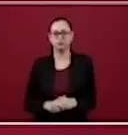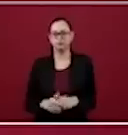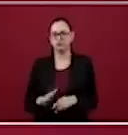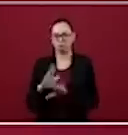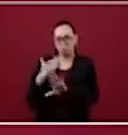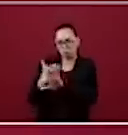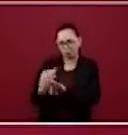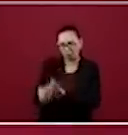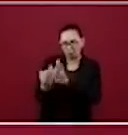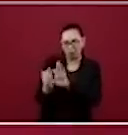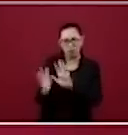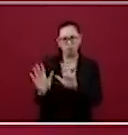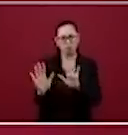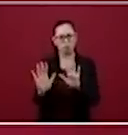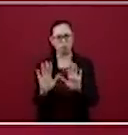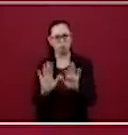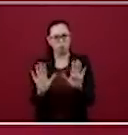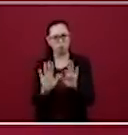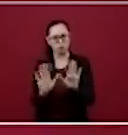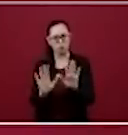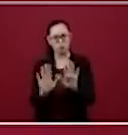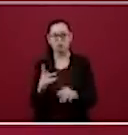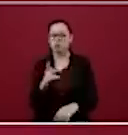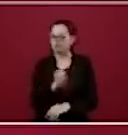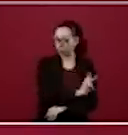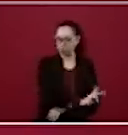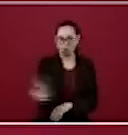nadie, y que esto aplique a todos.